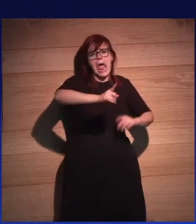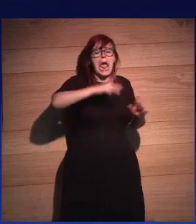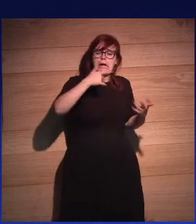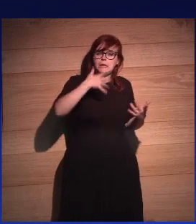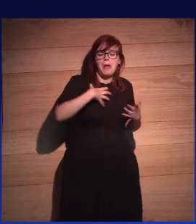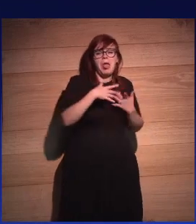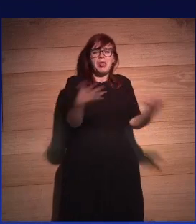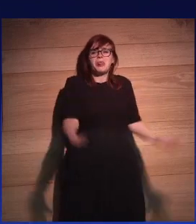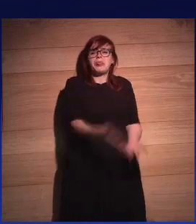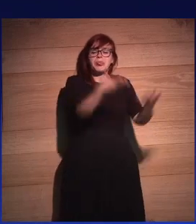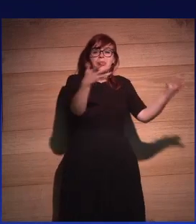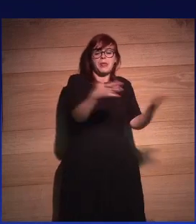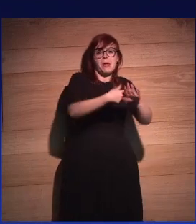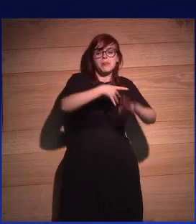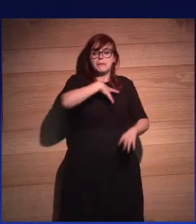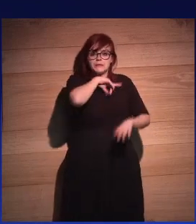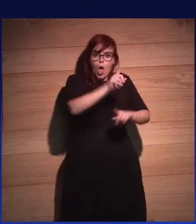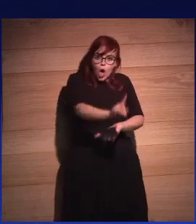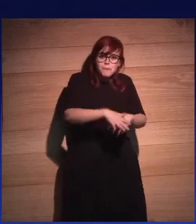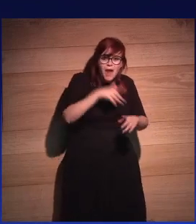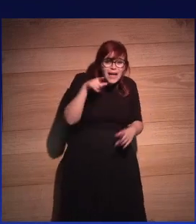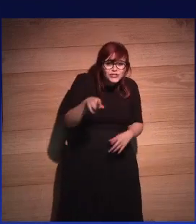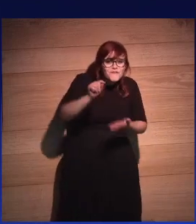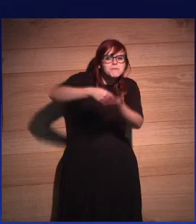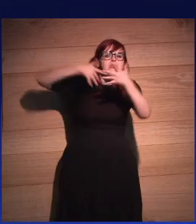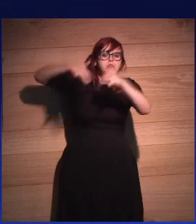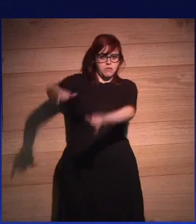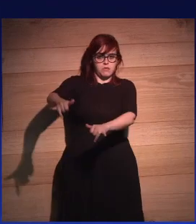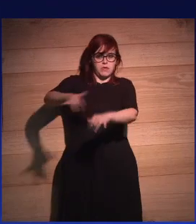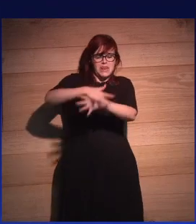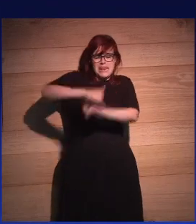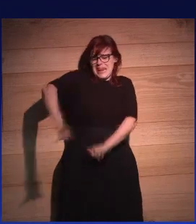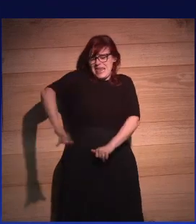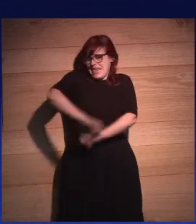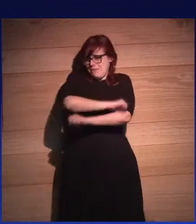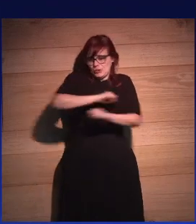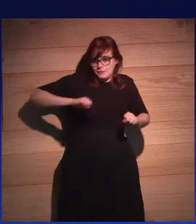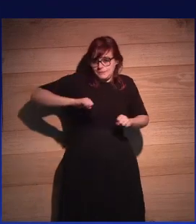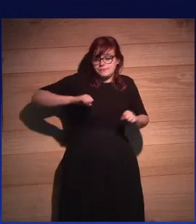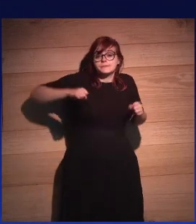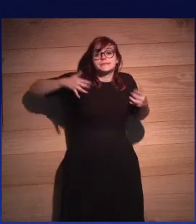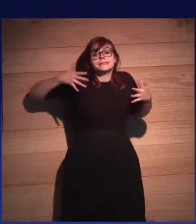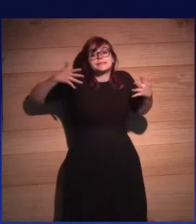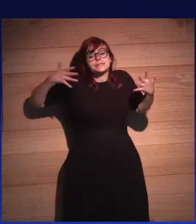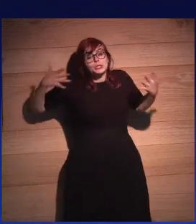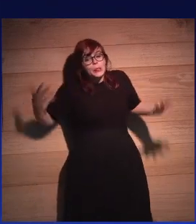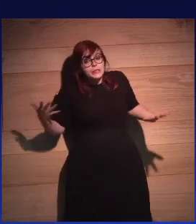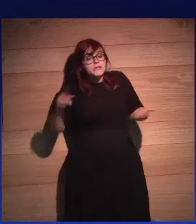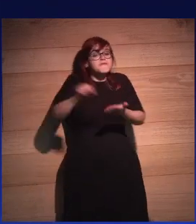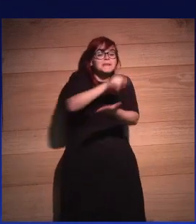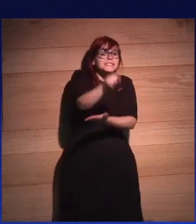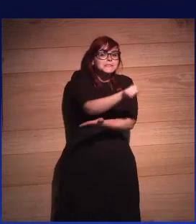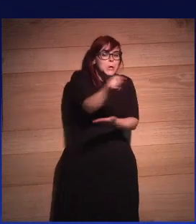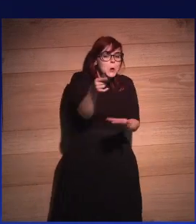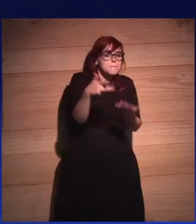poco light, no es demasiado. Y había quien decía, eso no lo firman ni de coña, pero ni de coña. Entonces, no sé si lo firman o